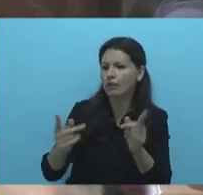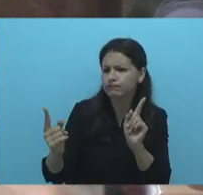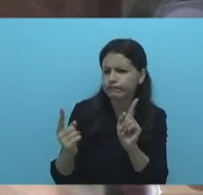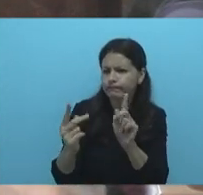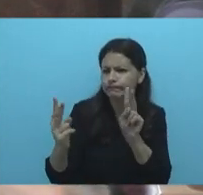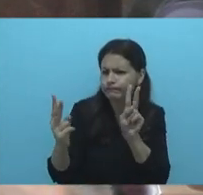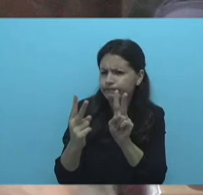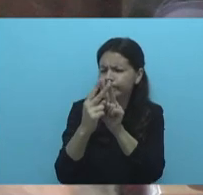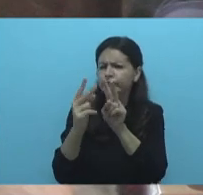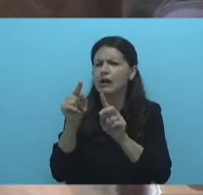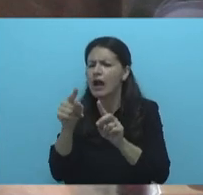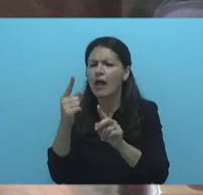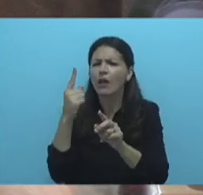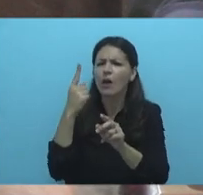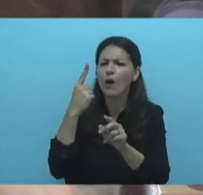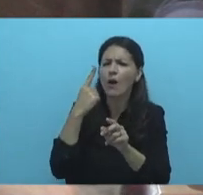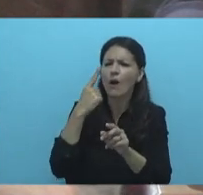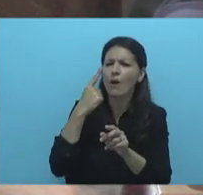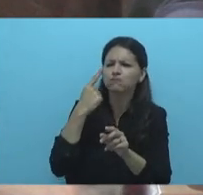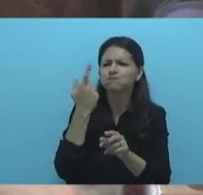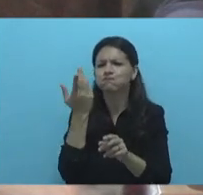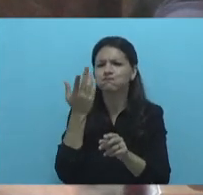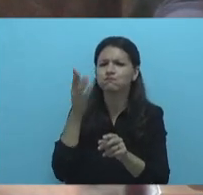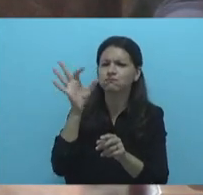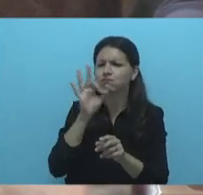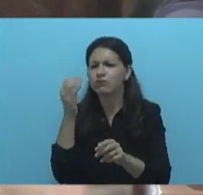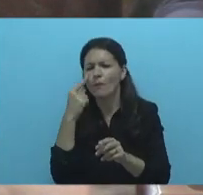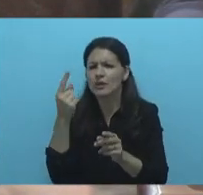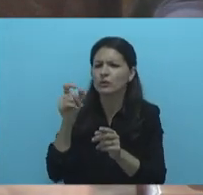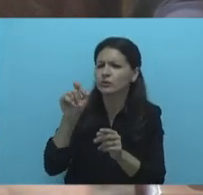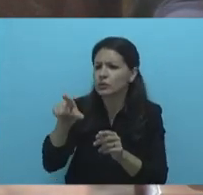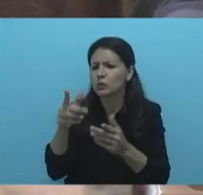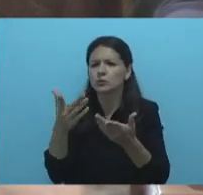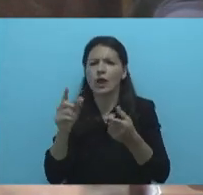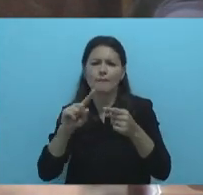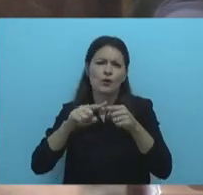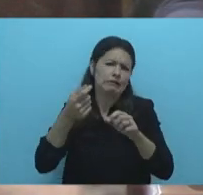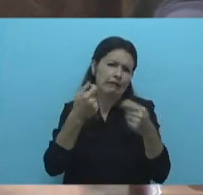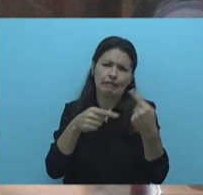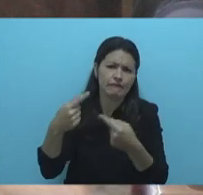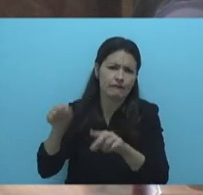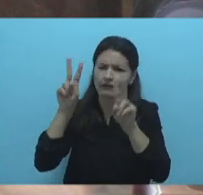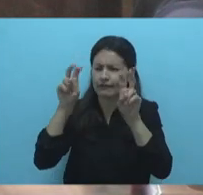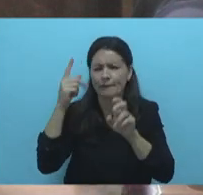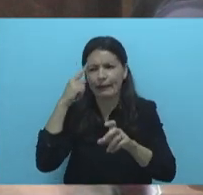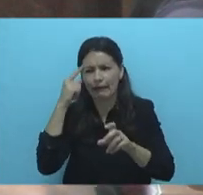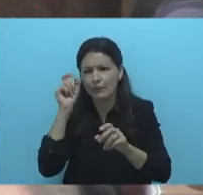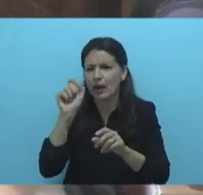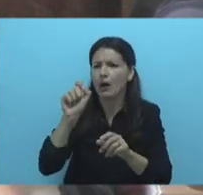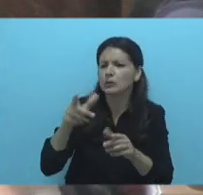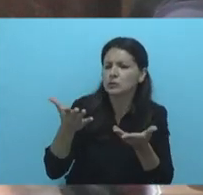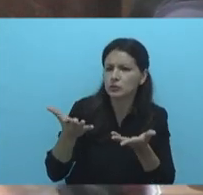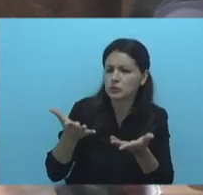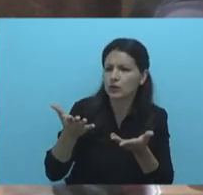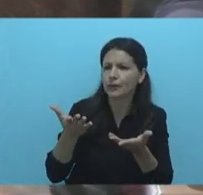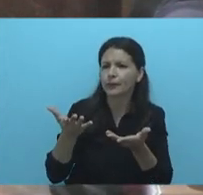encontrar en la opinión, en la palabra, en las posiciones, no solo políticas, sino de los distintos actores institucionales y